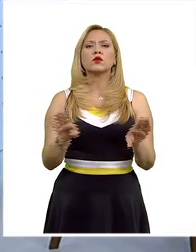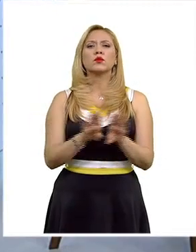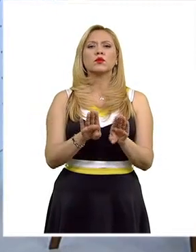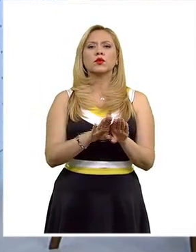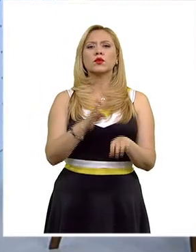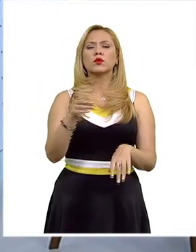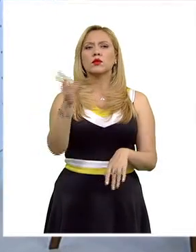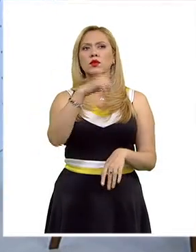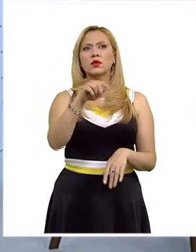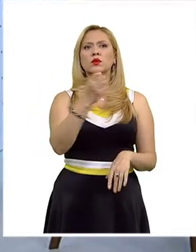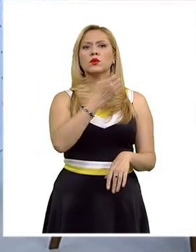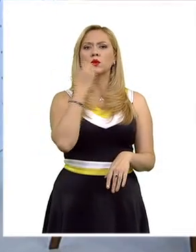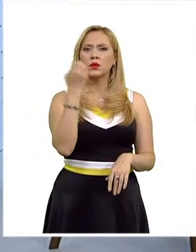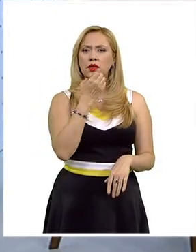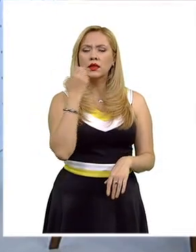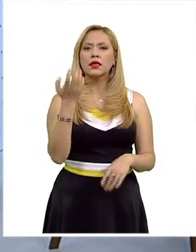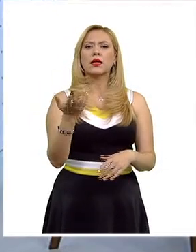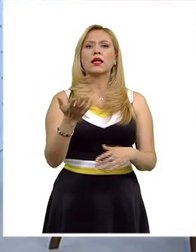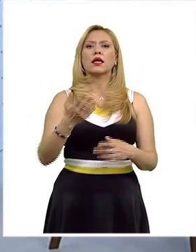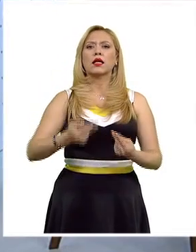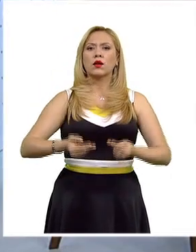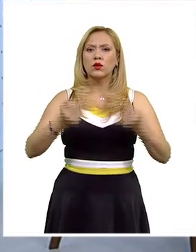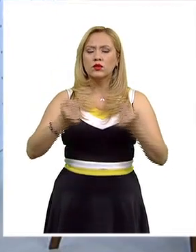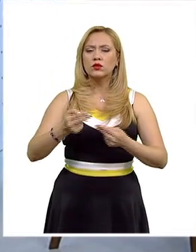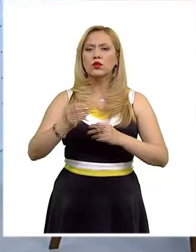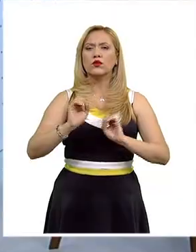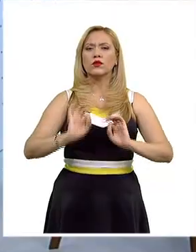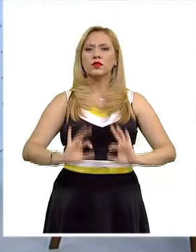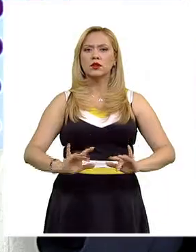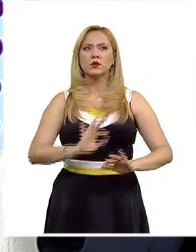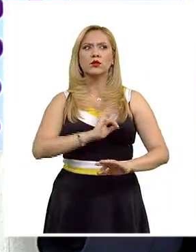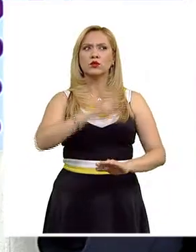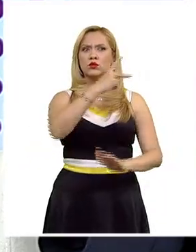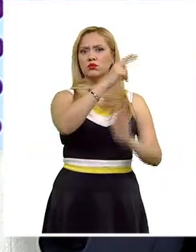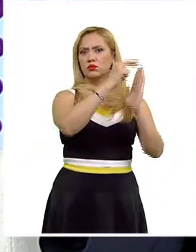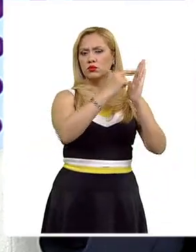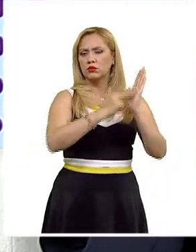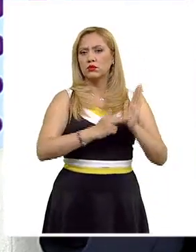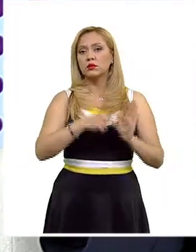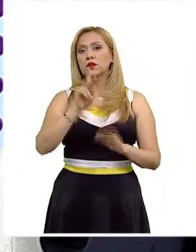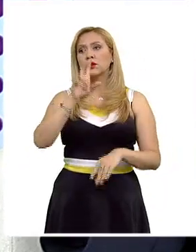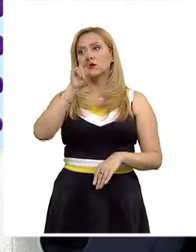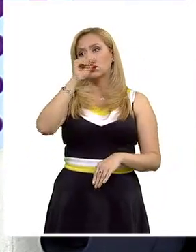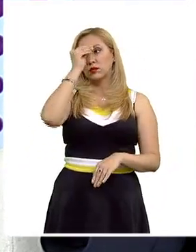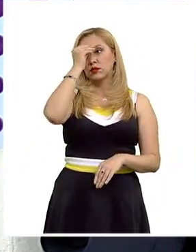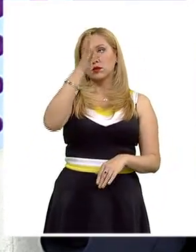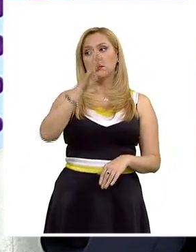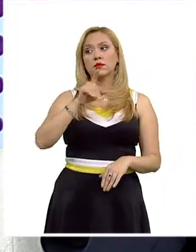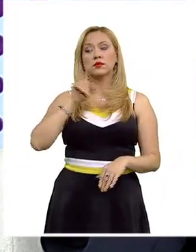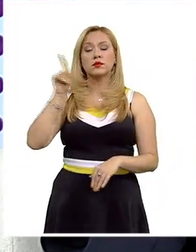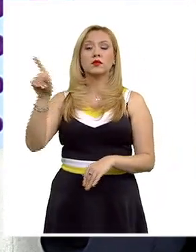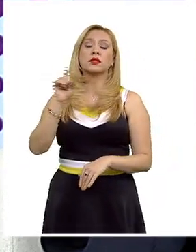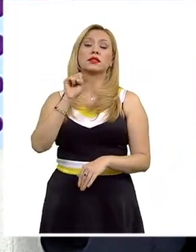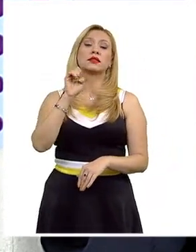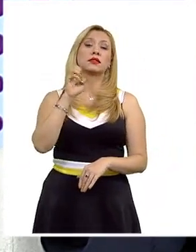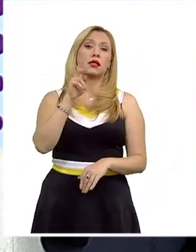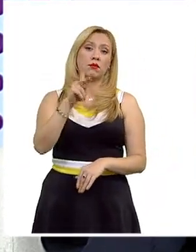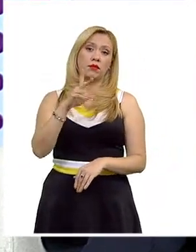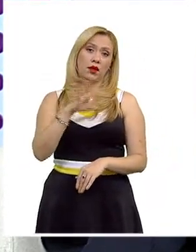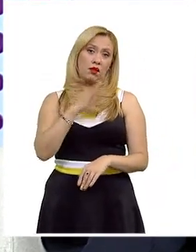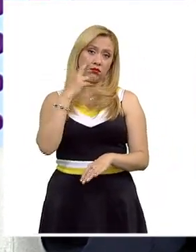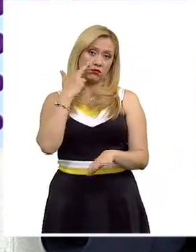las escuelas y las empresas pueden tener sus propios mecanismos, pero tampoco olvidarnos que la Secretaría de Educación Pública tiene